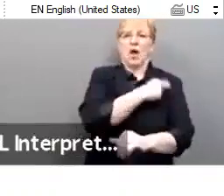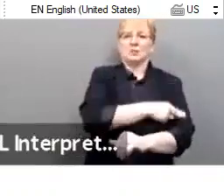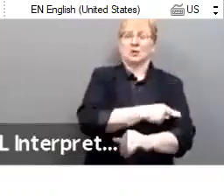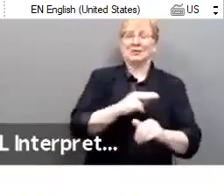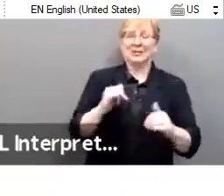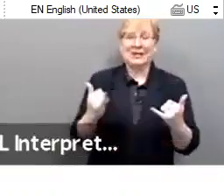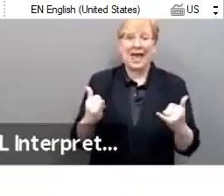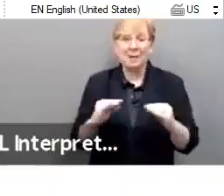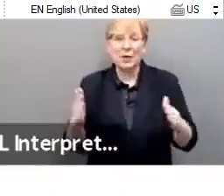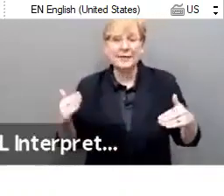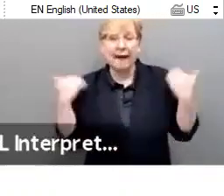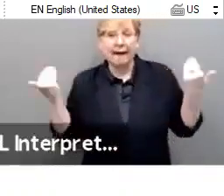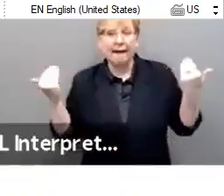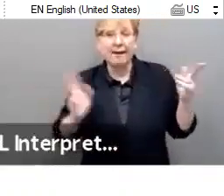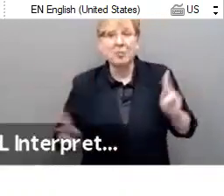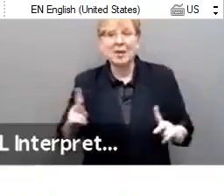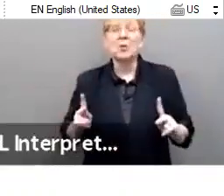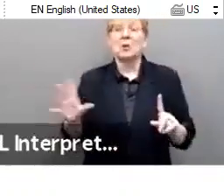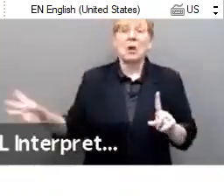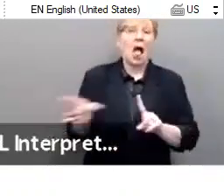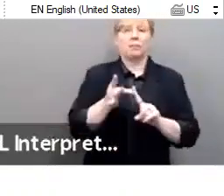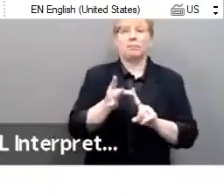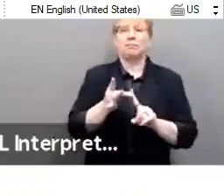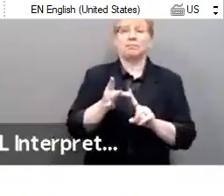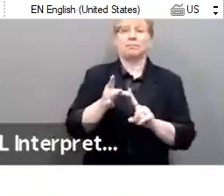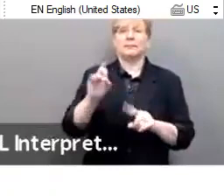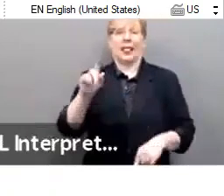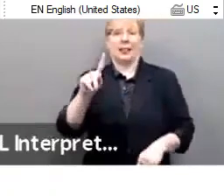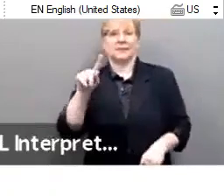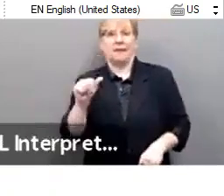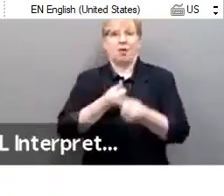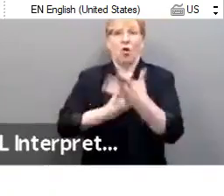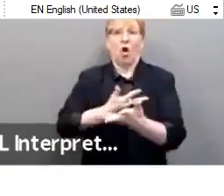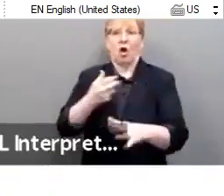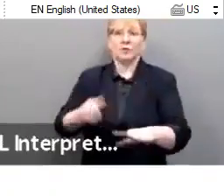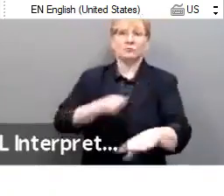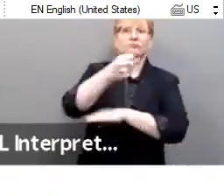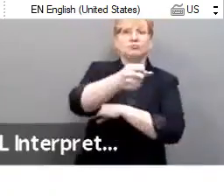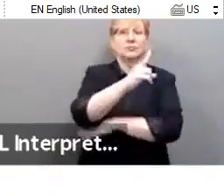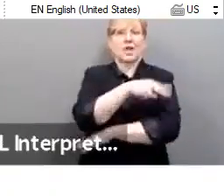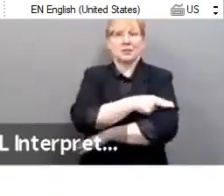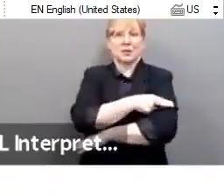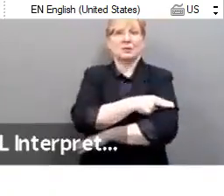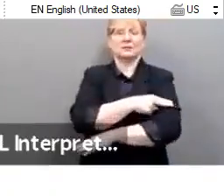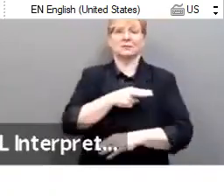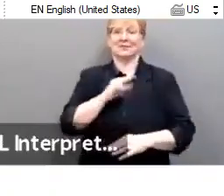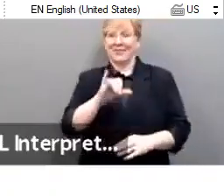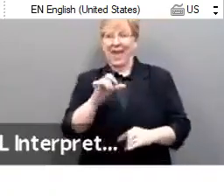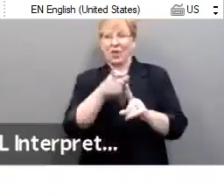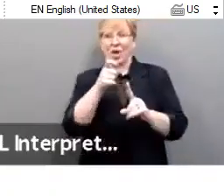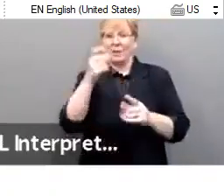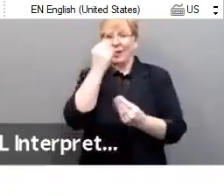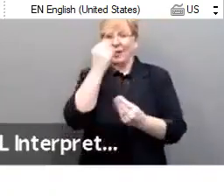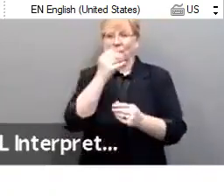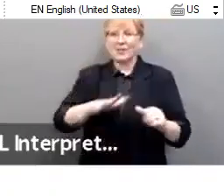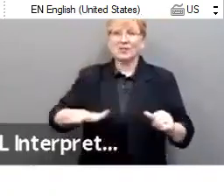se las voy a mostrar en la siguiente diapositiva. O más bien, estas son internamientos de pacientes